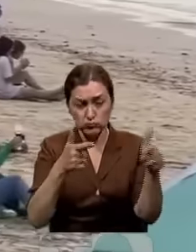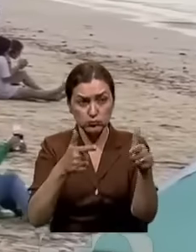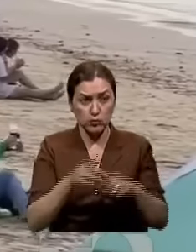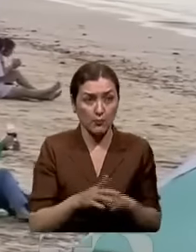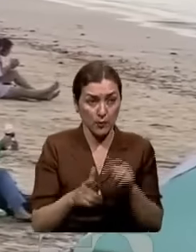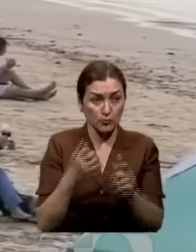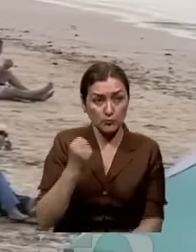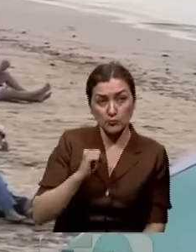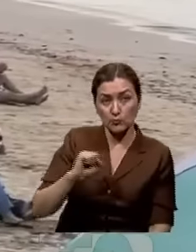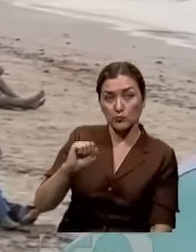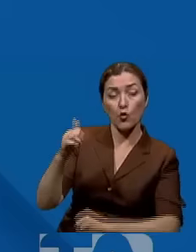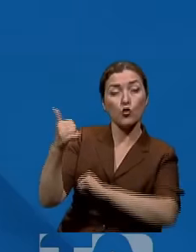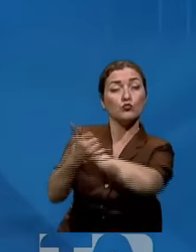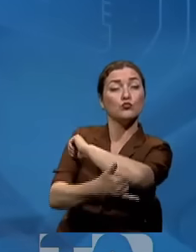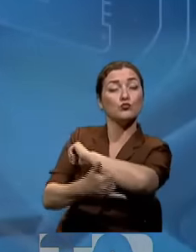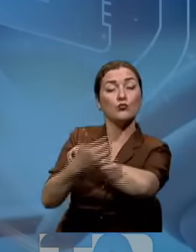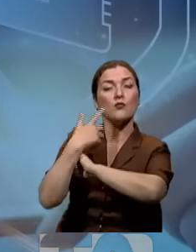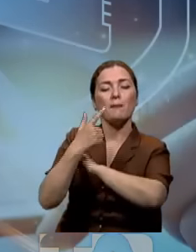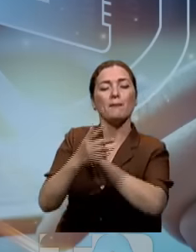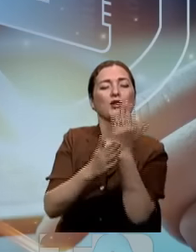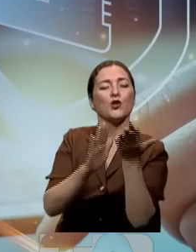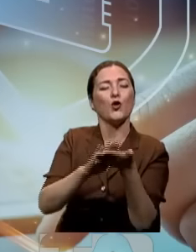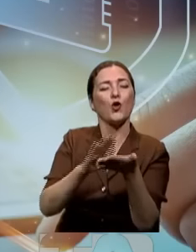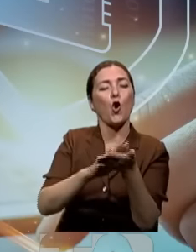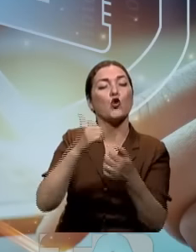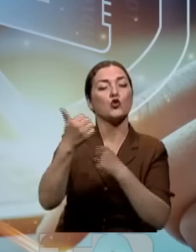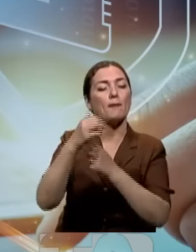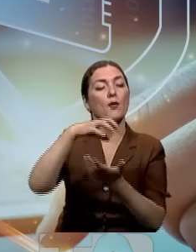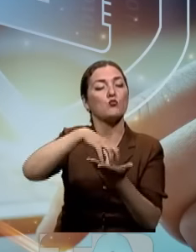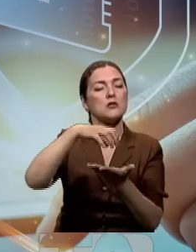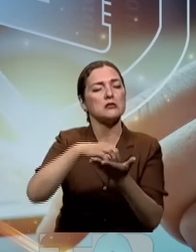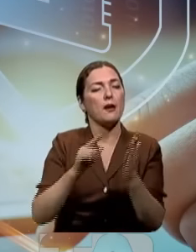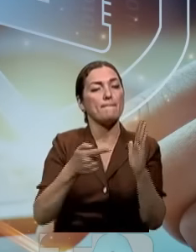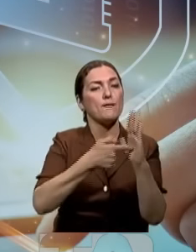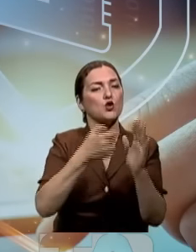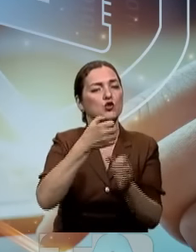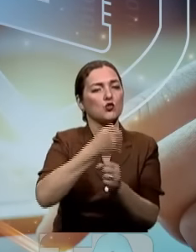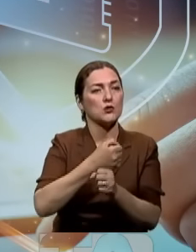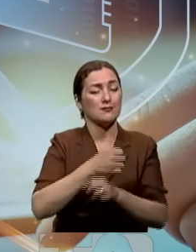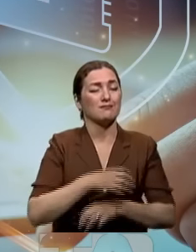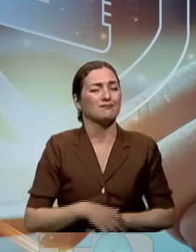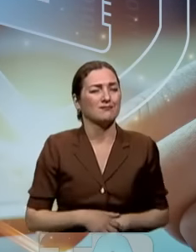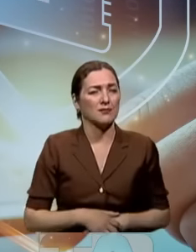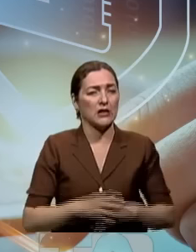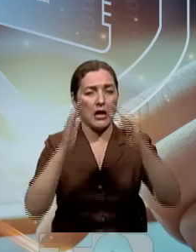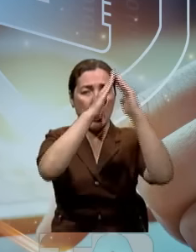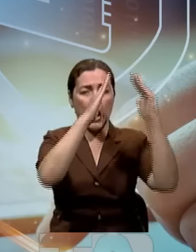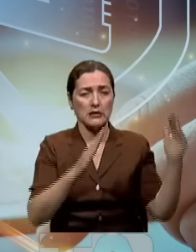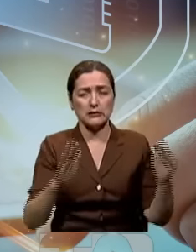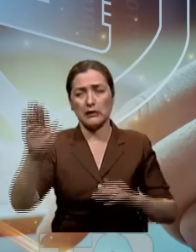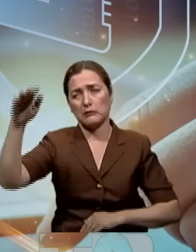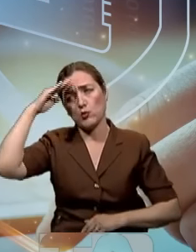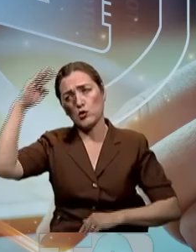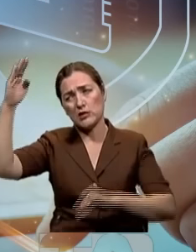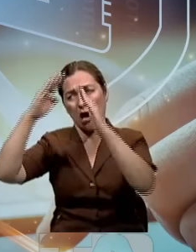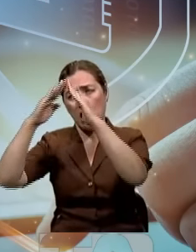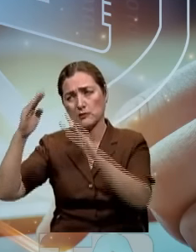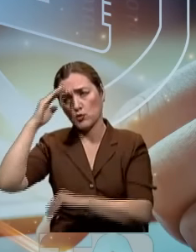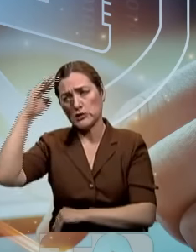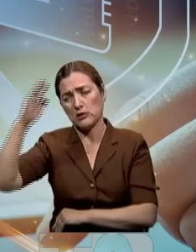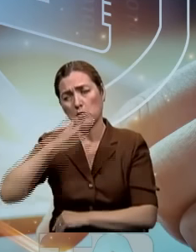quienes viajan a otras provincias, la policía les recuerda que pueden activar el botón de seguridad, encargar su domicilio a la unidad de policía comunitaria más